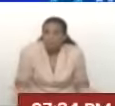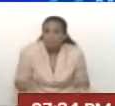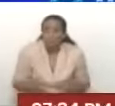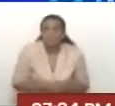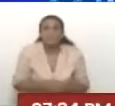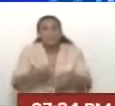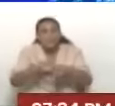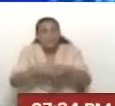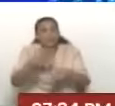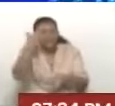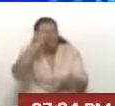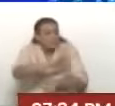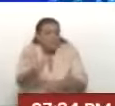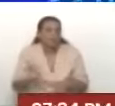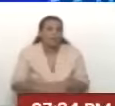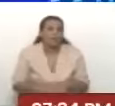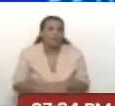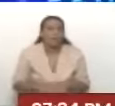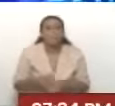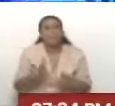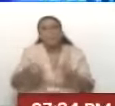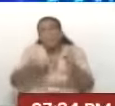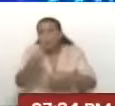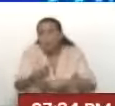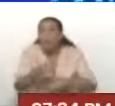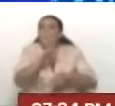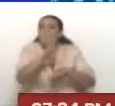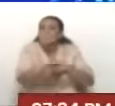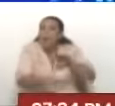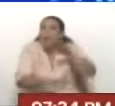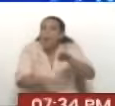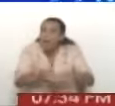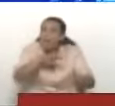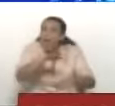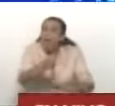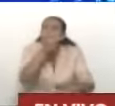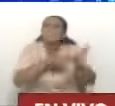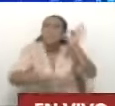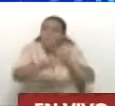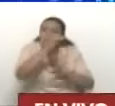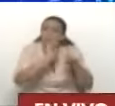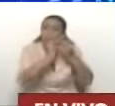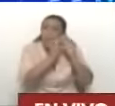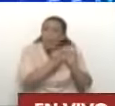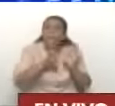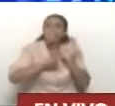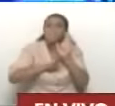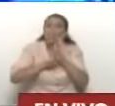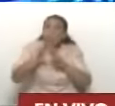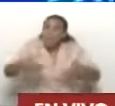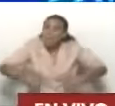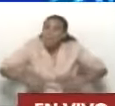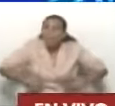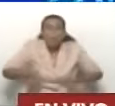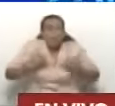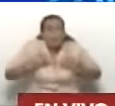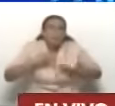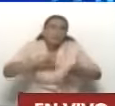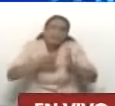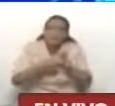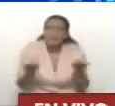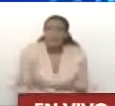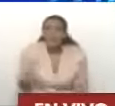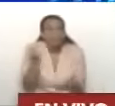Ustedes saben más que yo sobre eso. Vamos en un proceso paulatino de recuperación del país con esfuerzo propio,